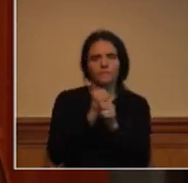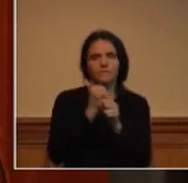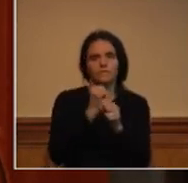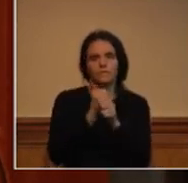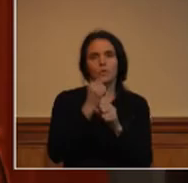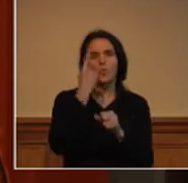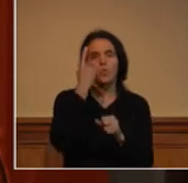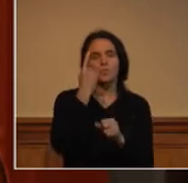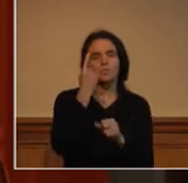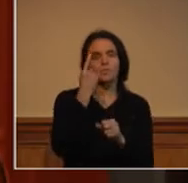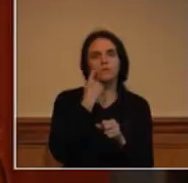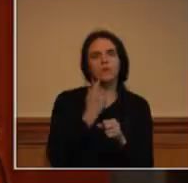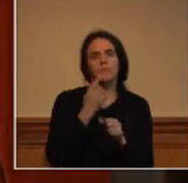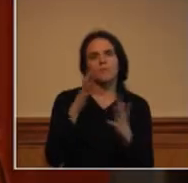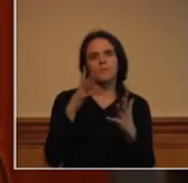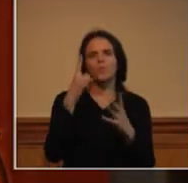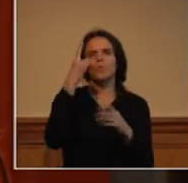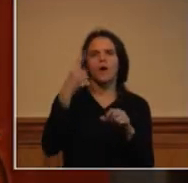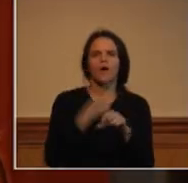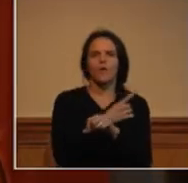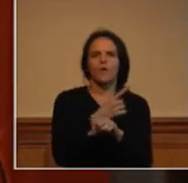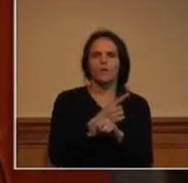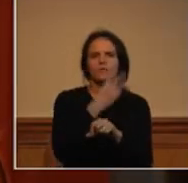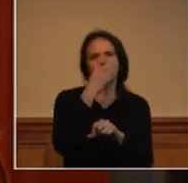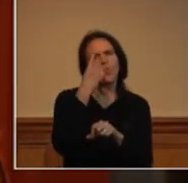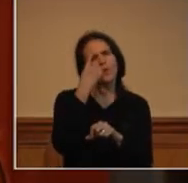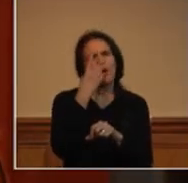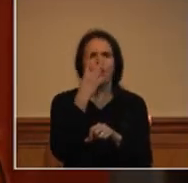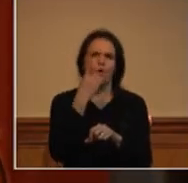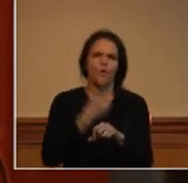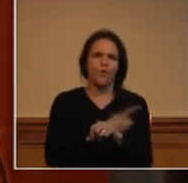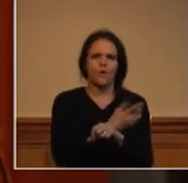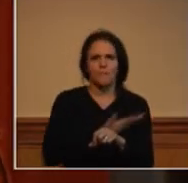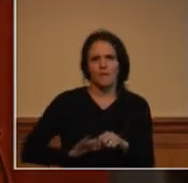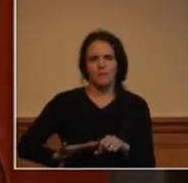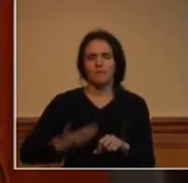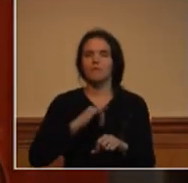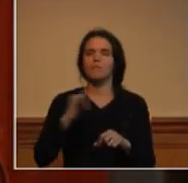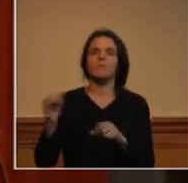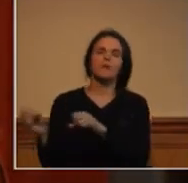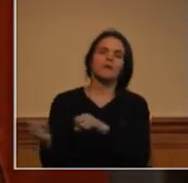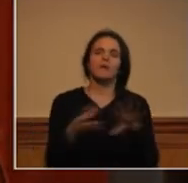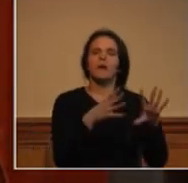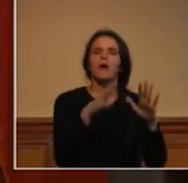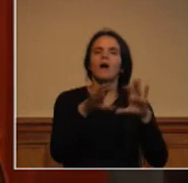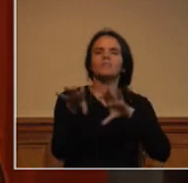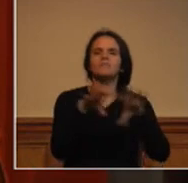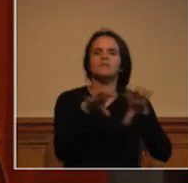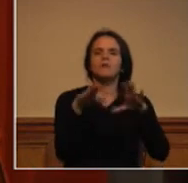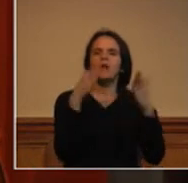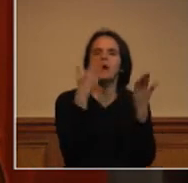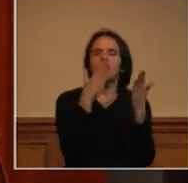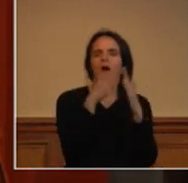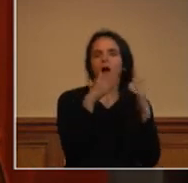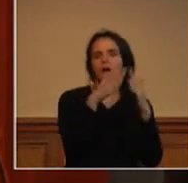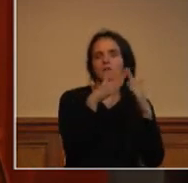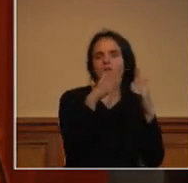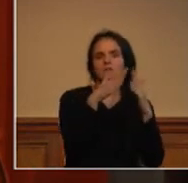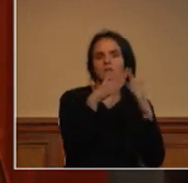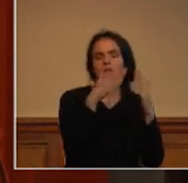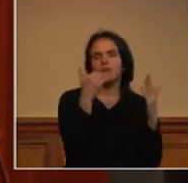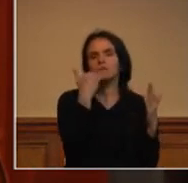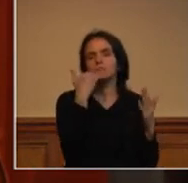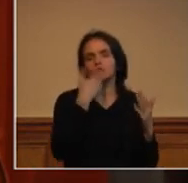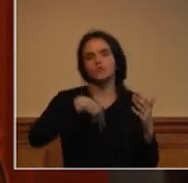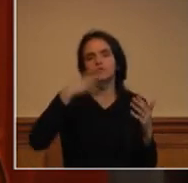que trabajaron en promedio una hora con 30 minutos y se mandaron actividades para la casa y vemos